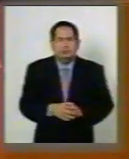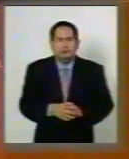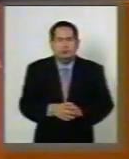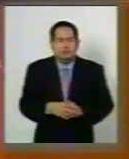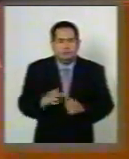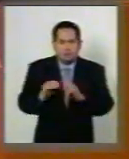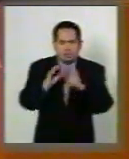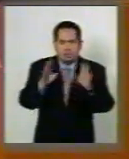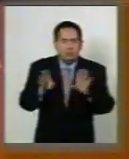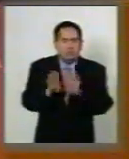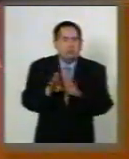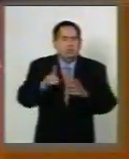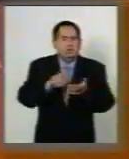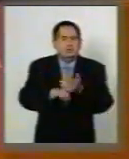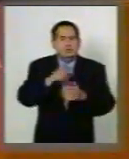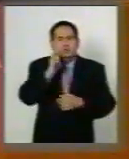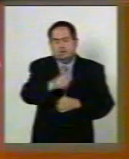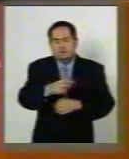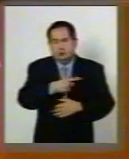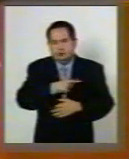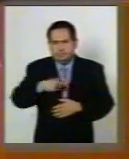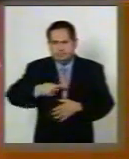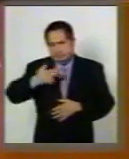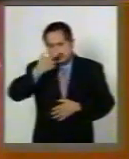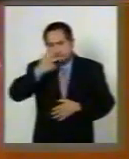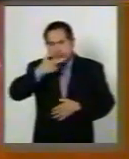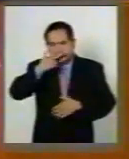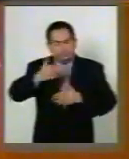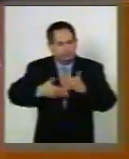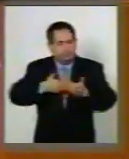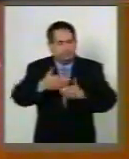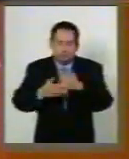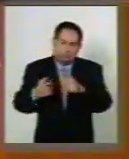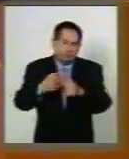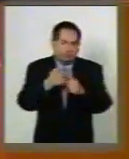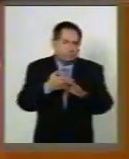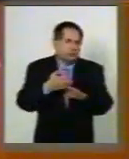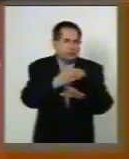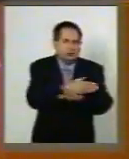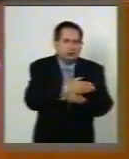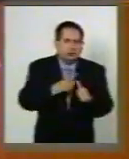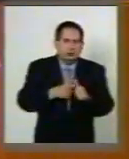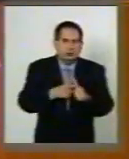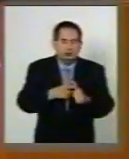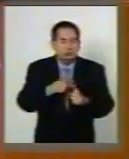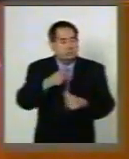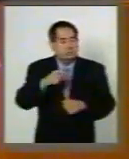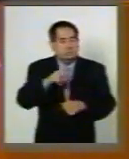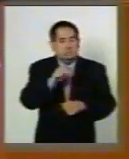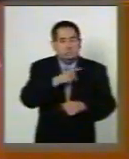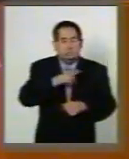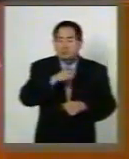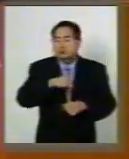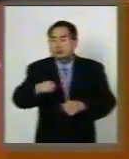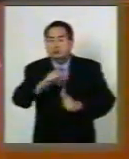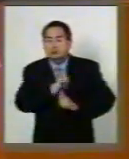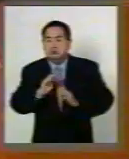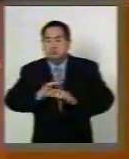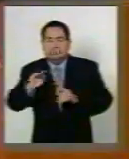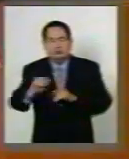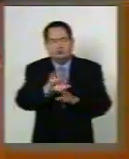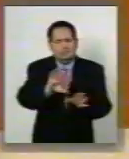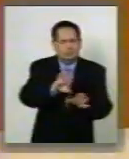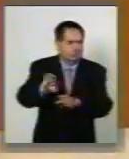Por supuesto que esto tendría que mejorar antes de recurrir a la estrategia de la